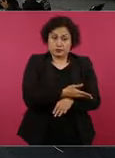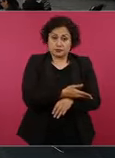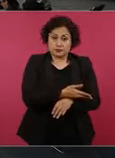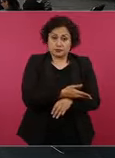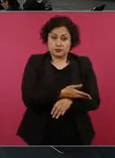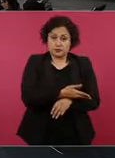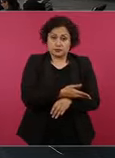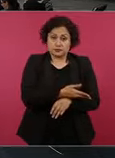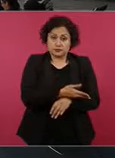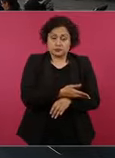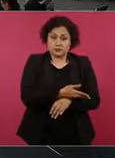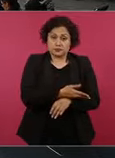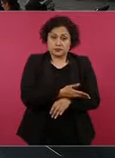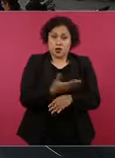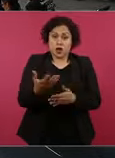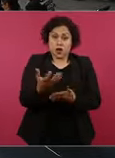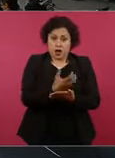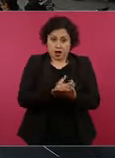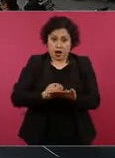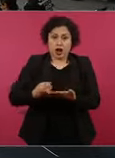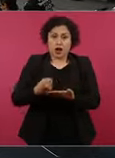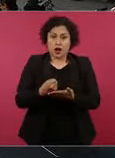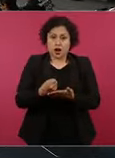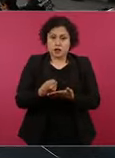todos los mexicanos del petróleo,